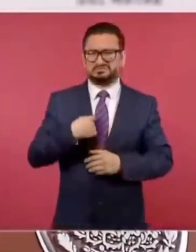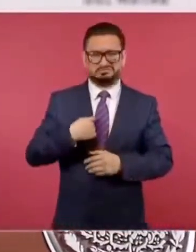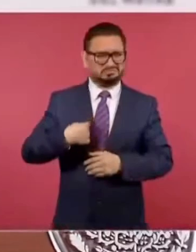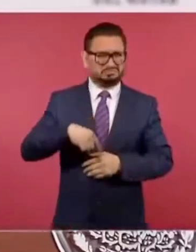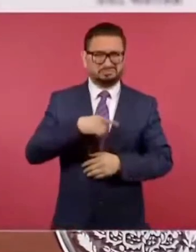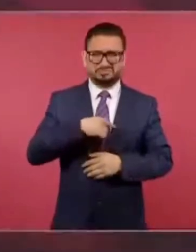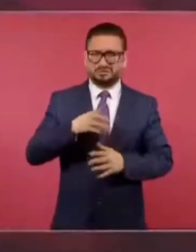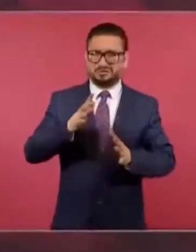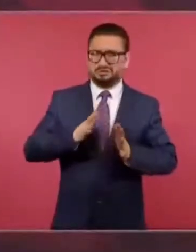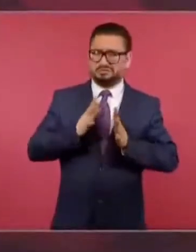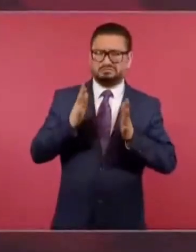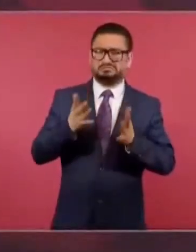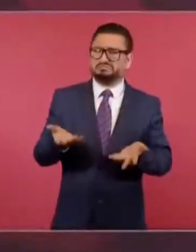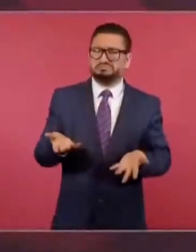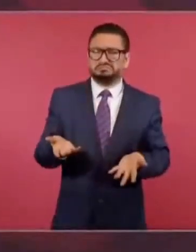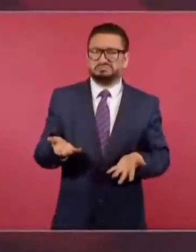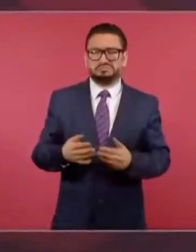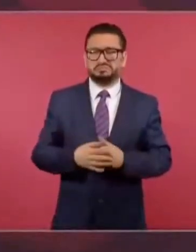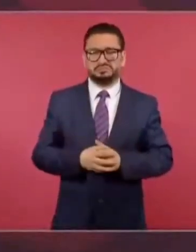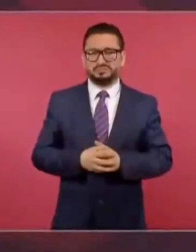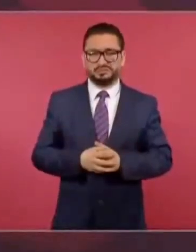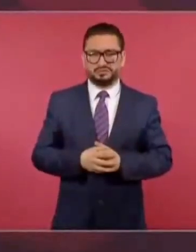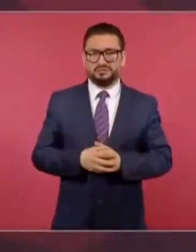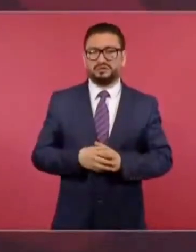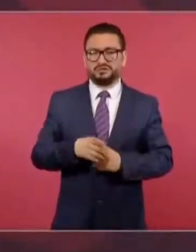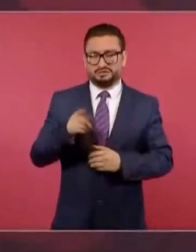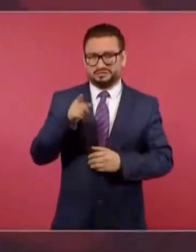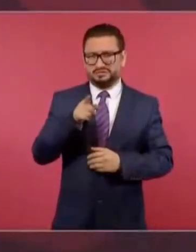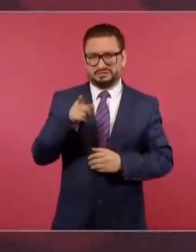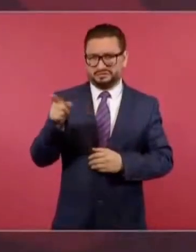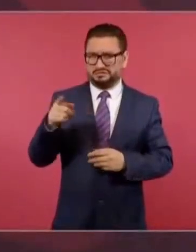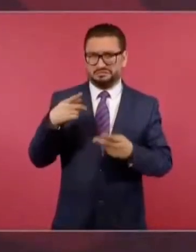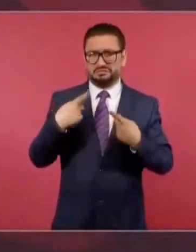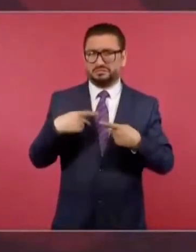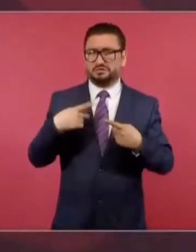sorprendernos, ¿no? Él es un gigante.